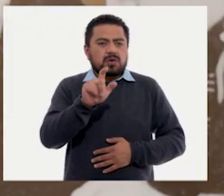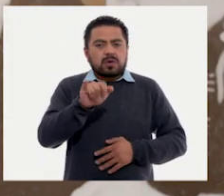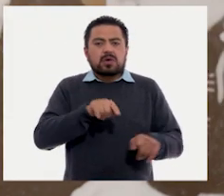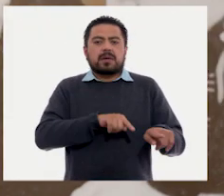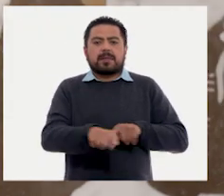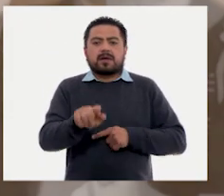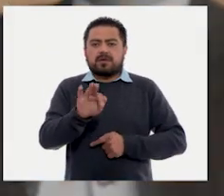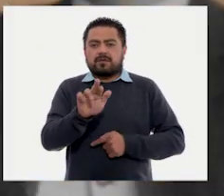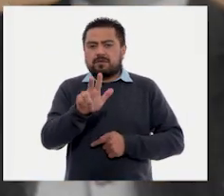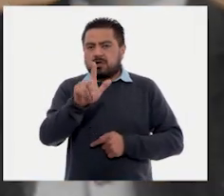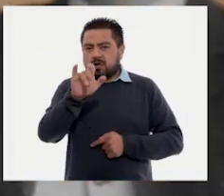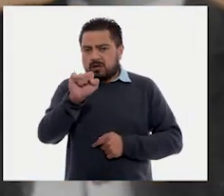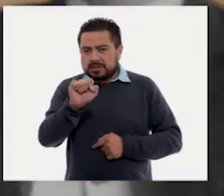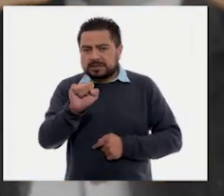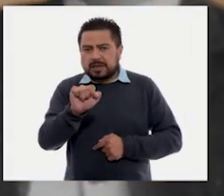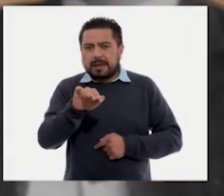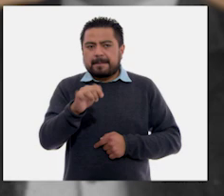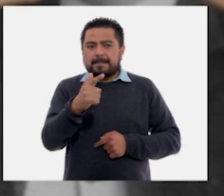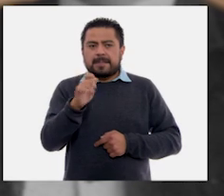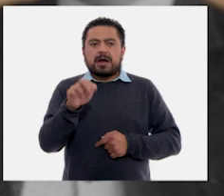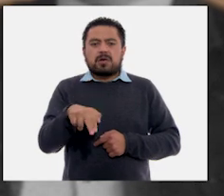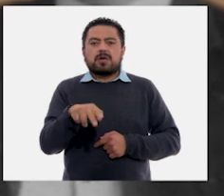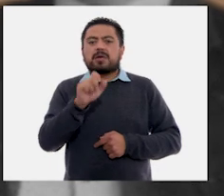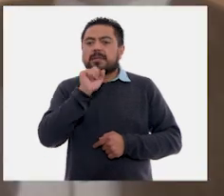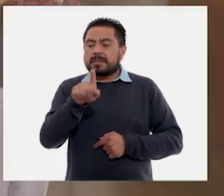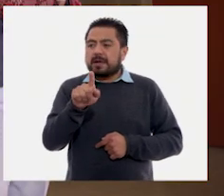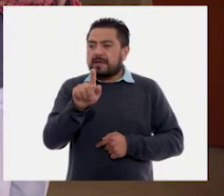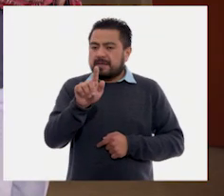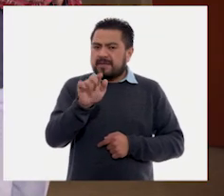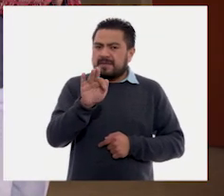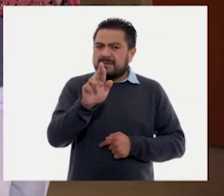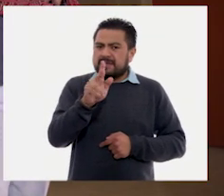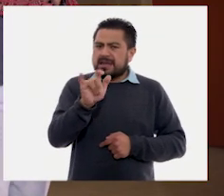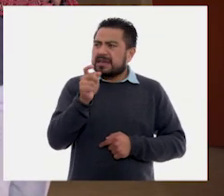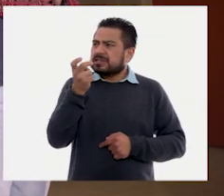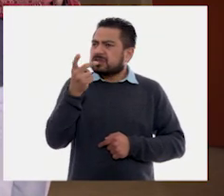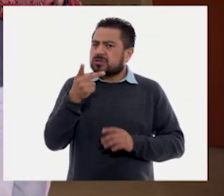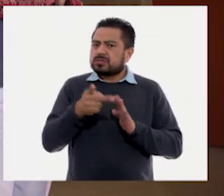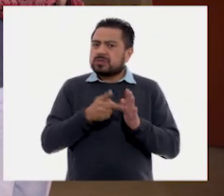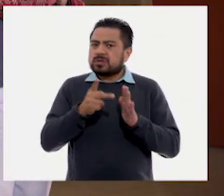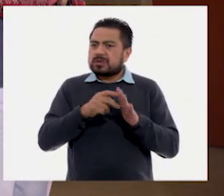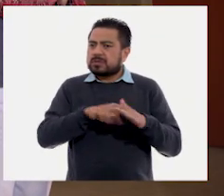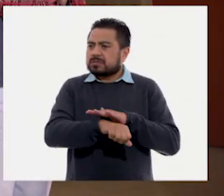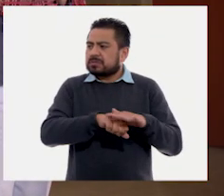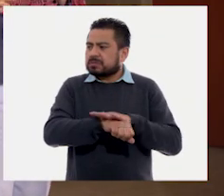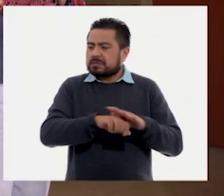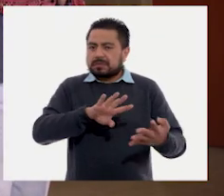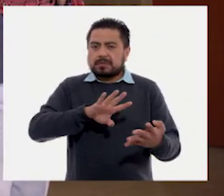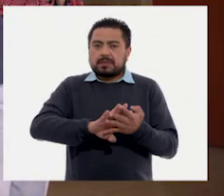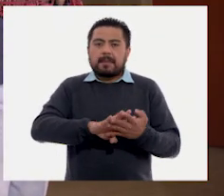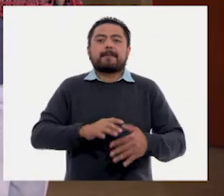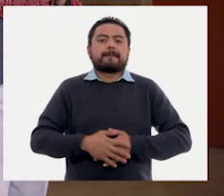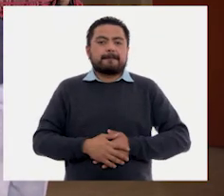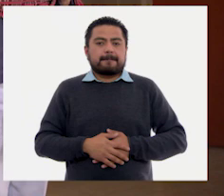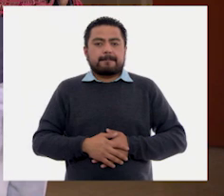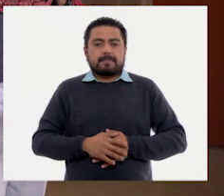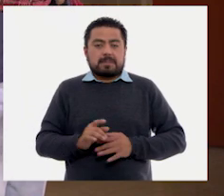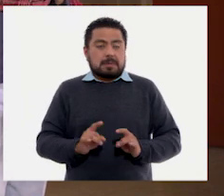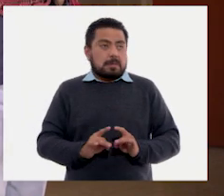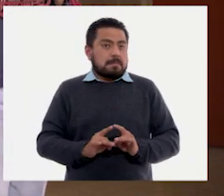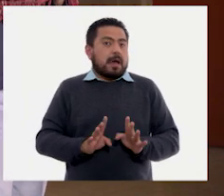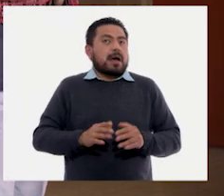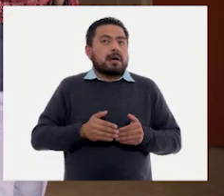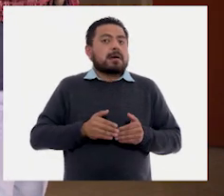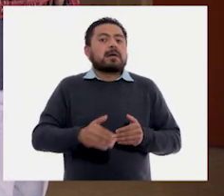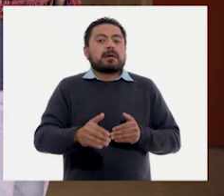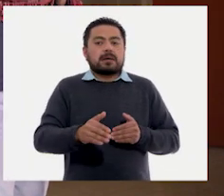Magón, y el periodista Heriberto Frías, quien fíjense, él estuvo en 2 ocasiones preso aquí. Y en una ocasión,